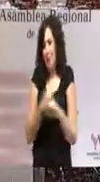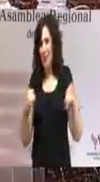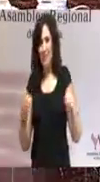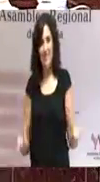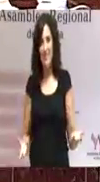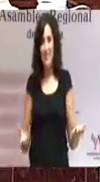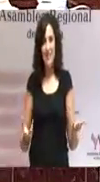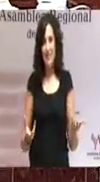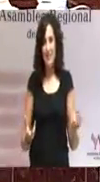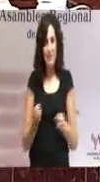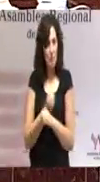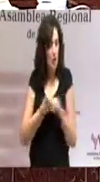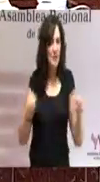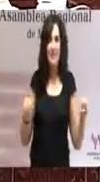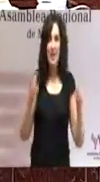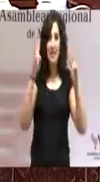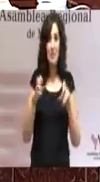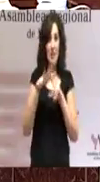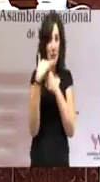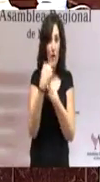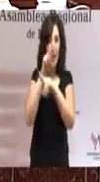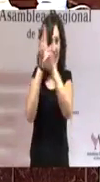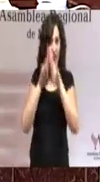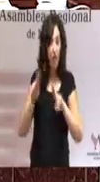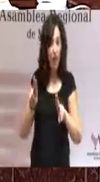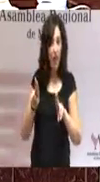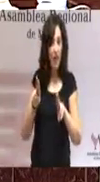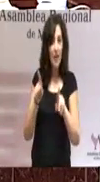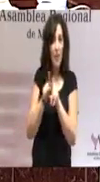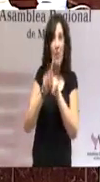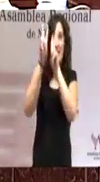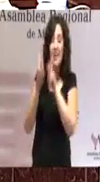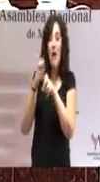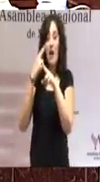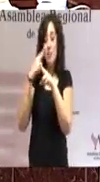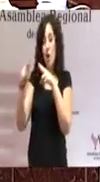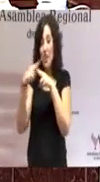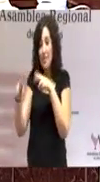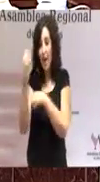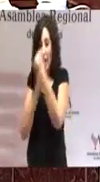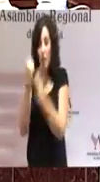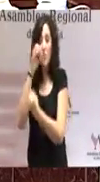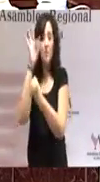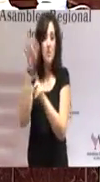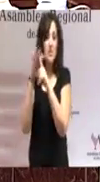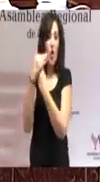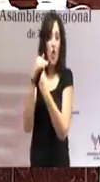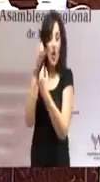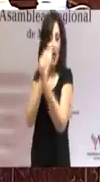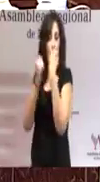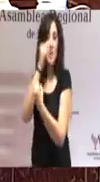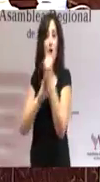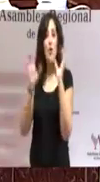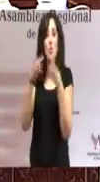La coyuntura internacional y su influjo sobre las políticas económicas y sobre la situación económica de las